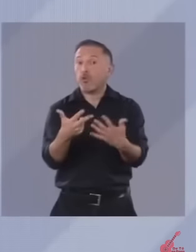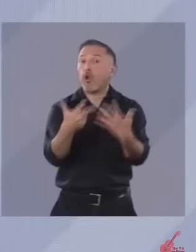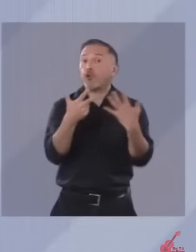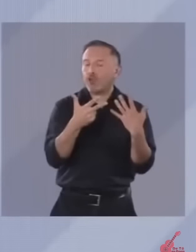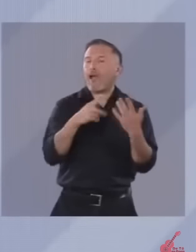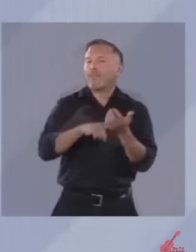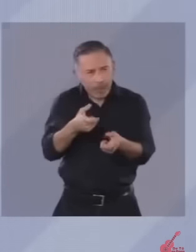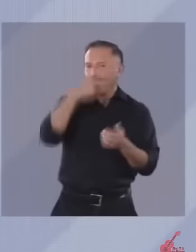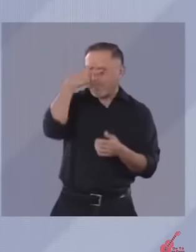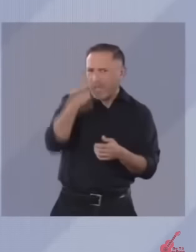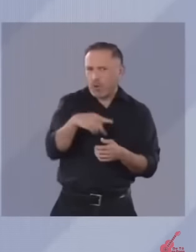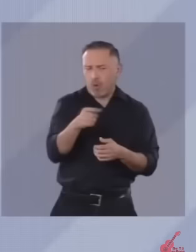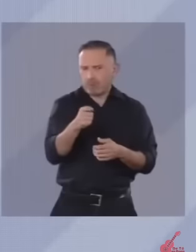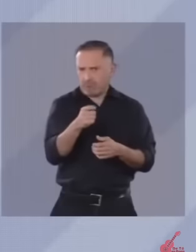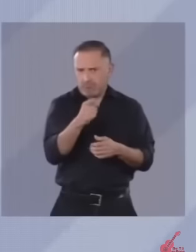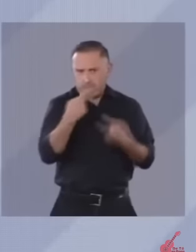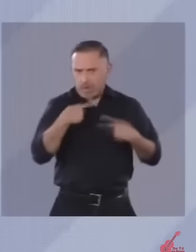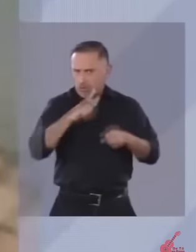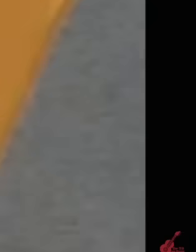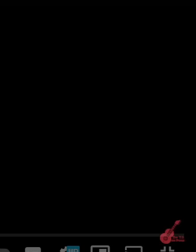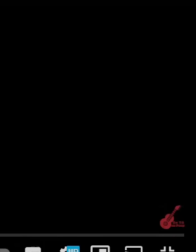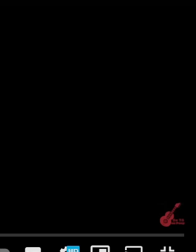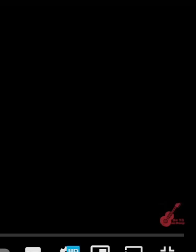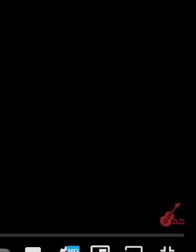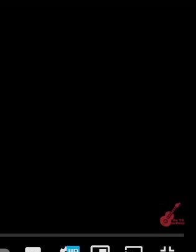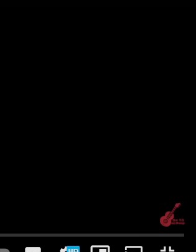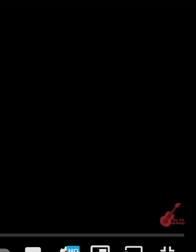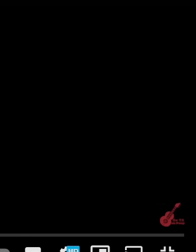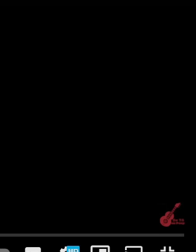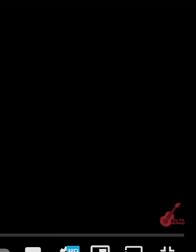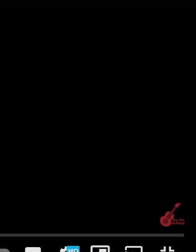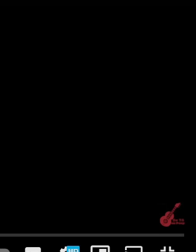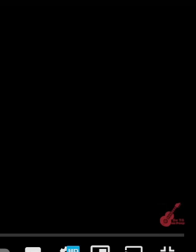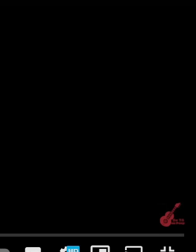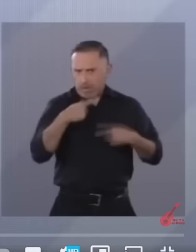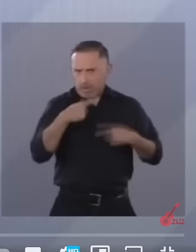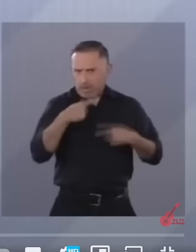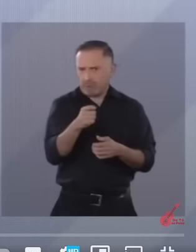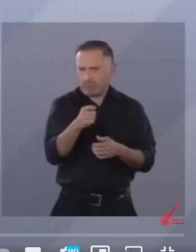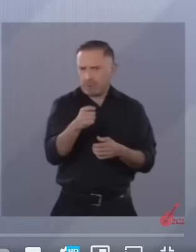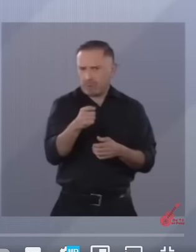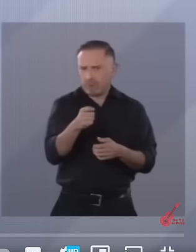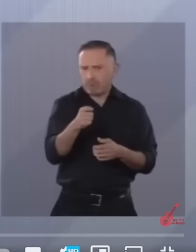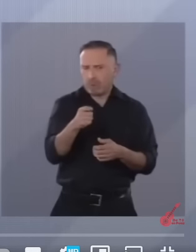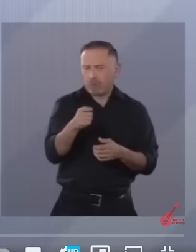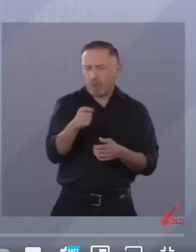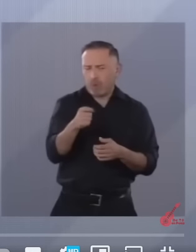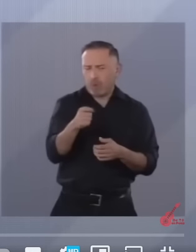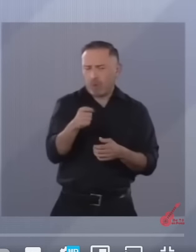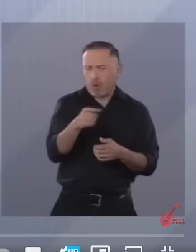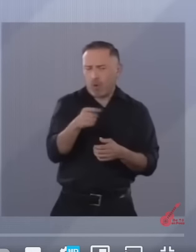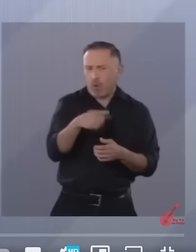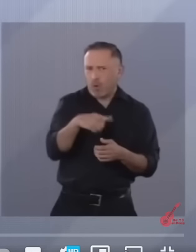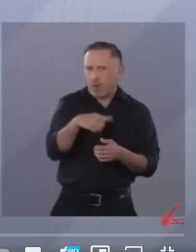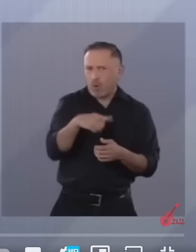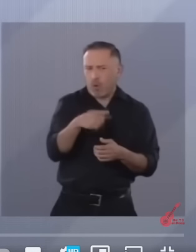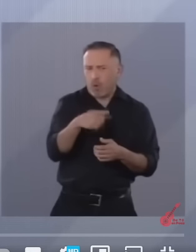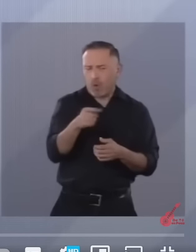directa, sin ninguna anestesia. ¡No! Este sí lo vi. Esa imagen sí la vi, güey. Sin anestesia.